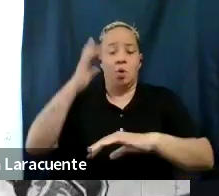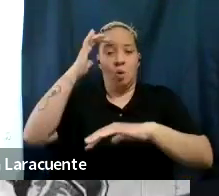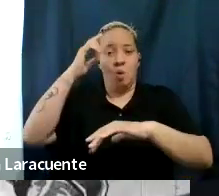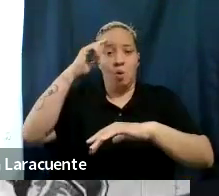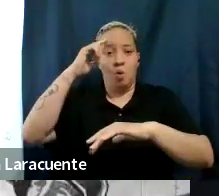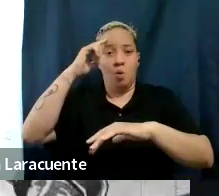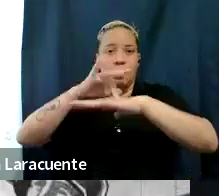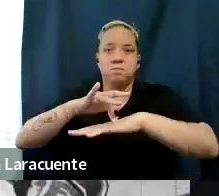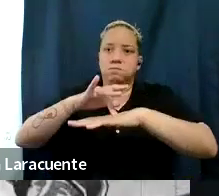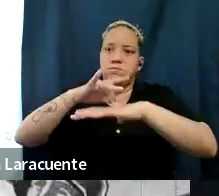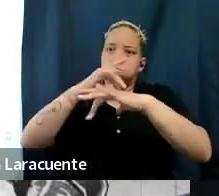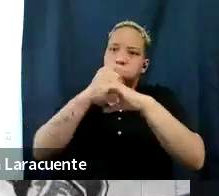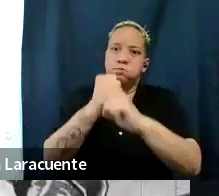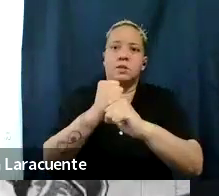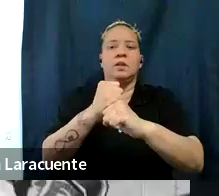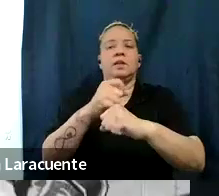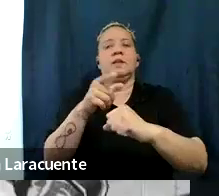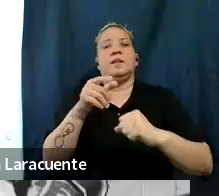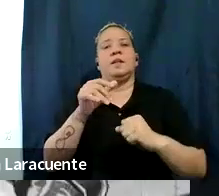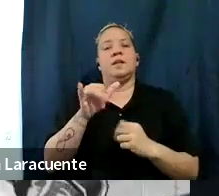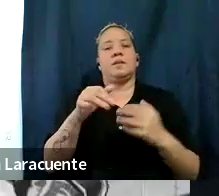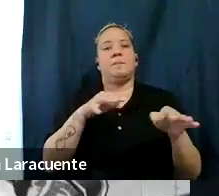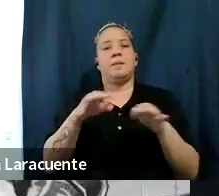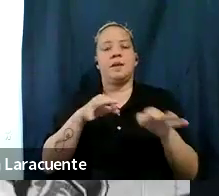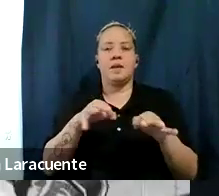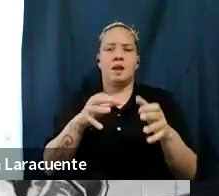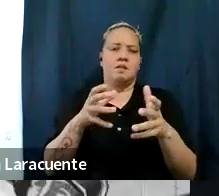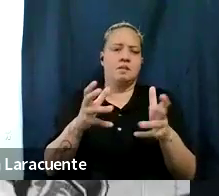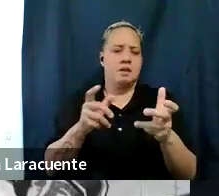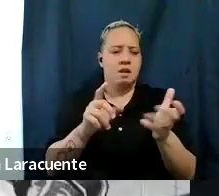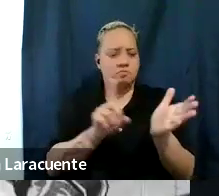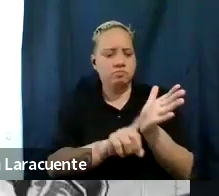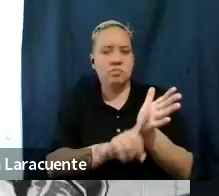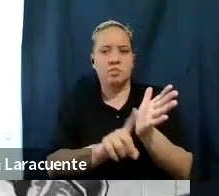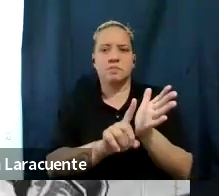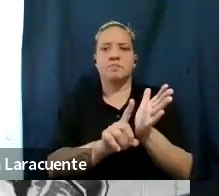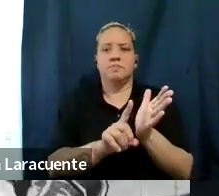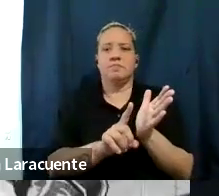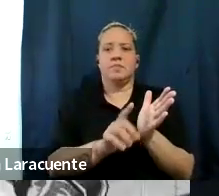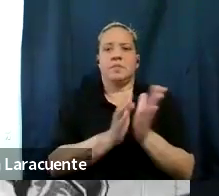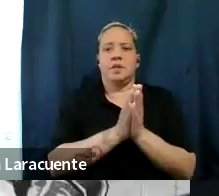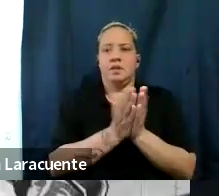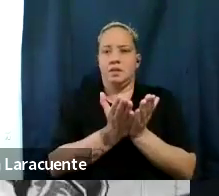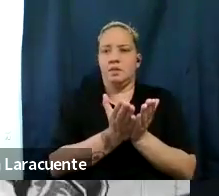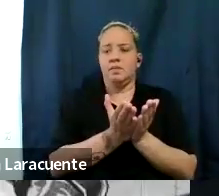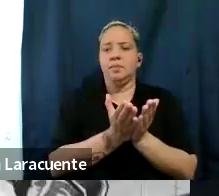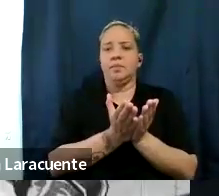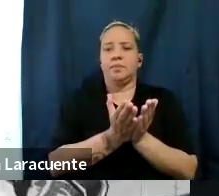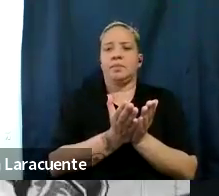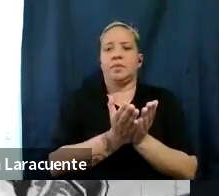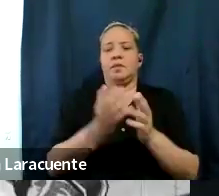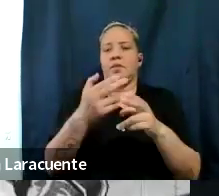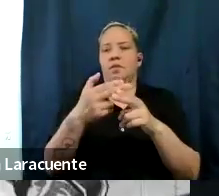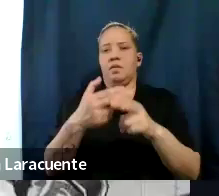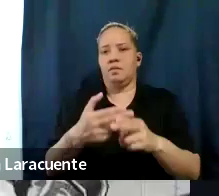enfermiza, y eso explica que él quisiera revisar este libro que se va a llamar, que se